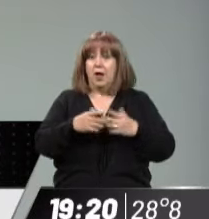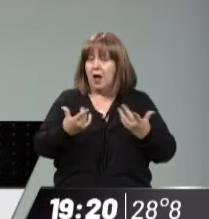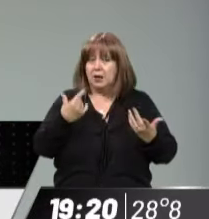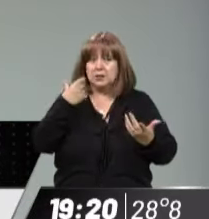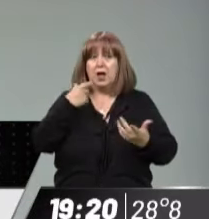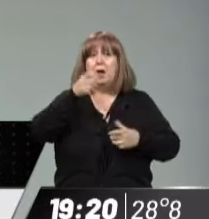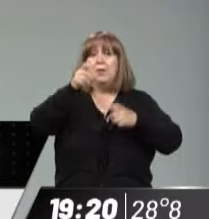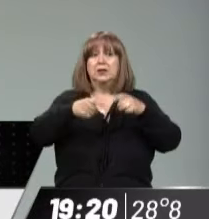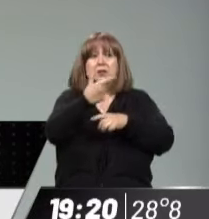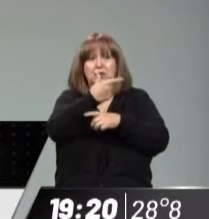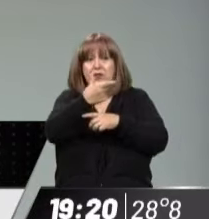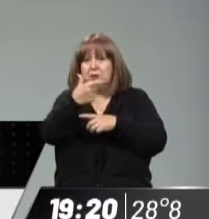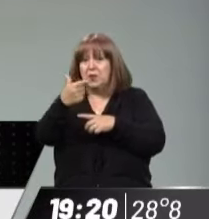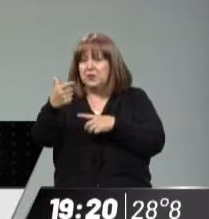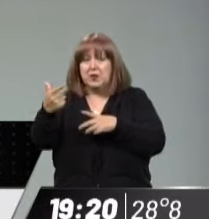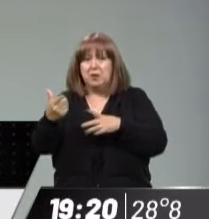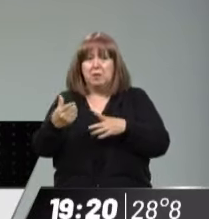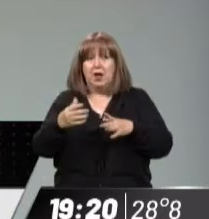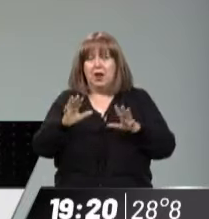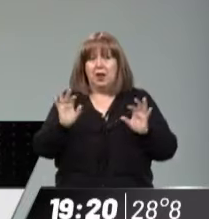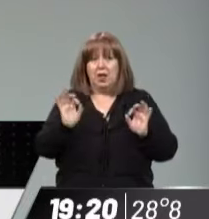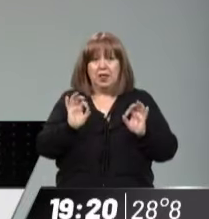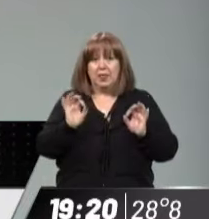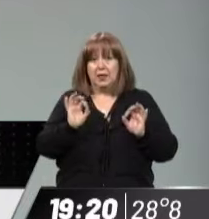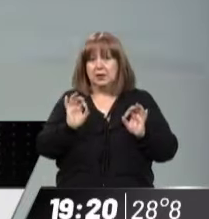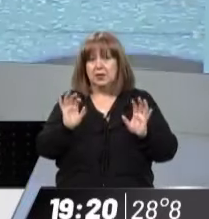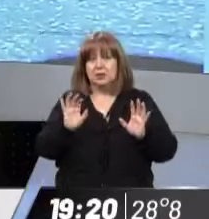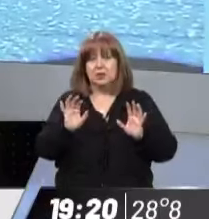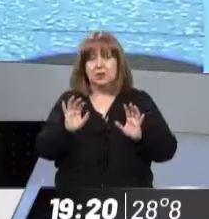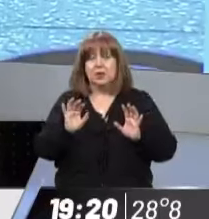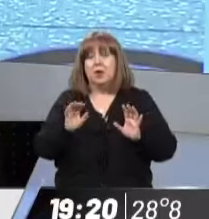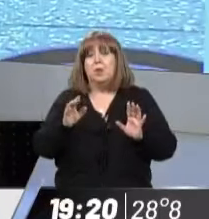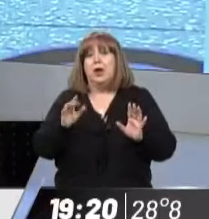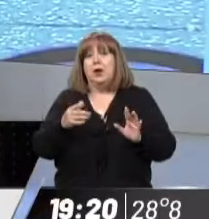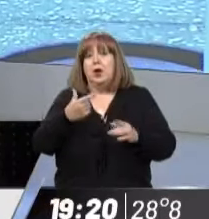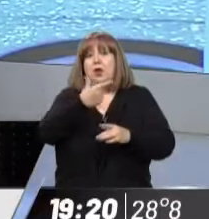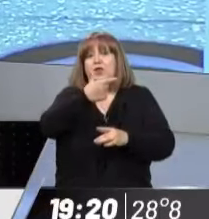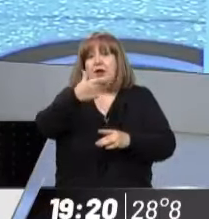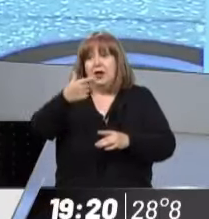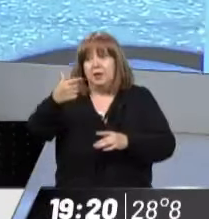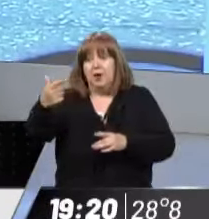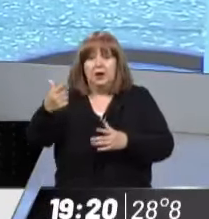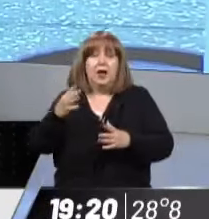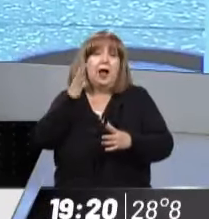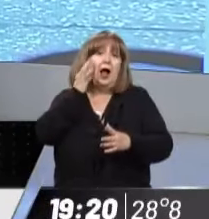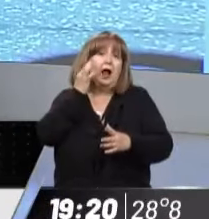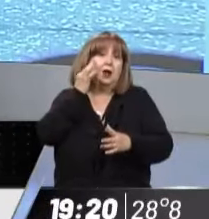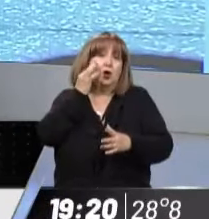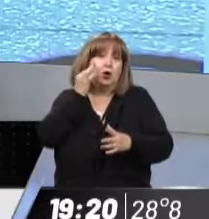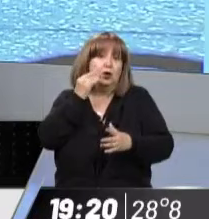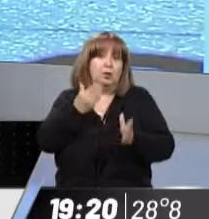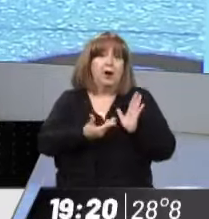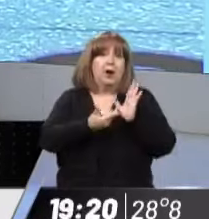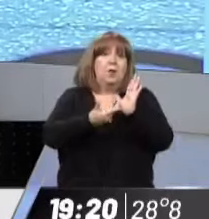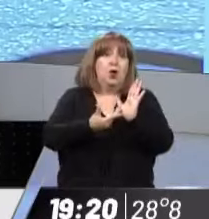fue espectadora y decíamos, bueno, la gente no hace nada, pero afortunadamente decidieron al menos filmar, porque dejan registro de este tipo de